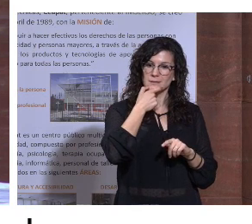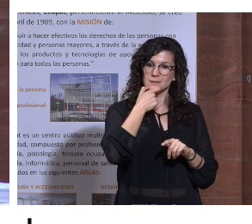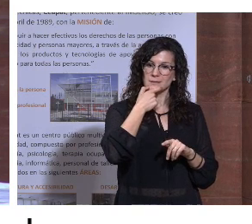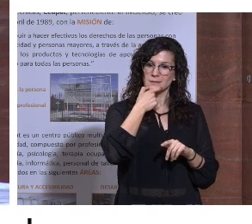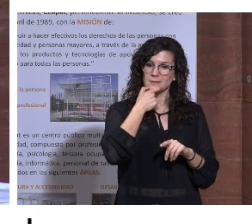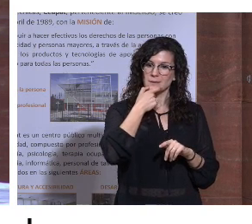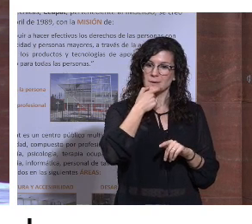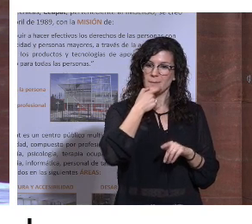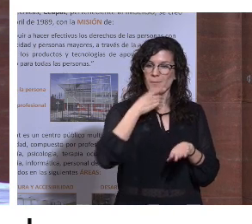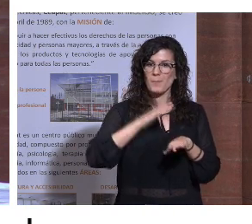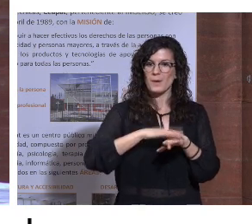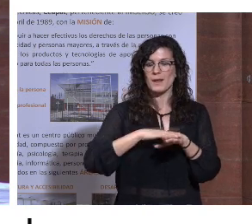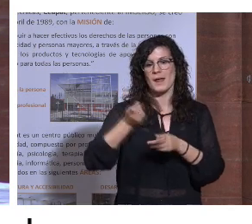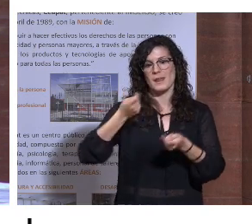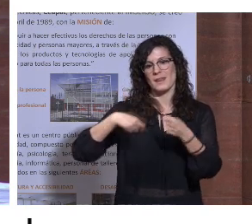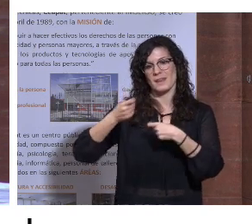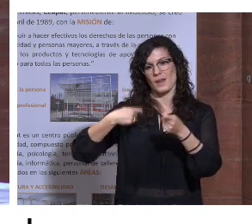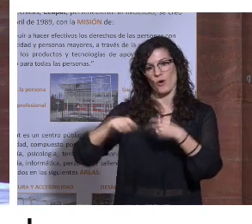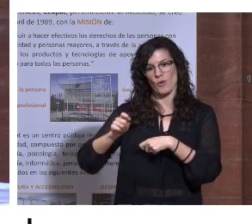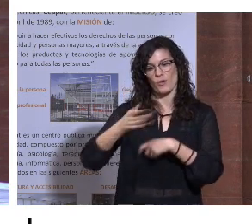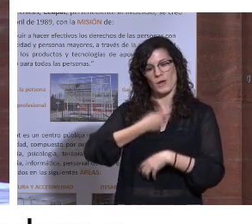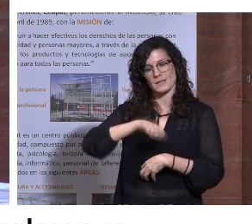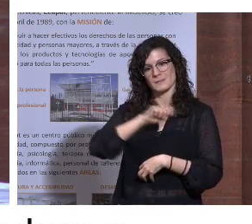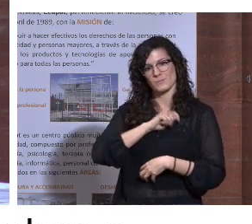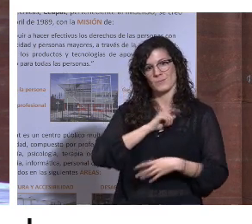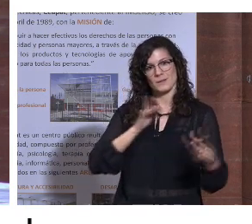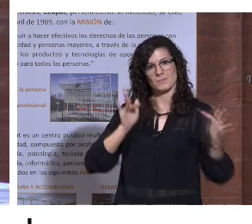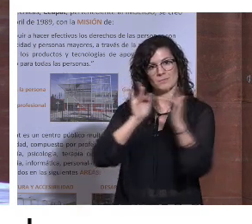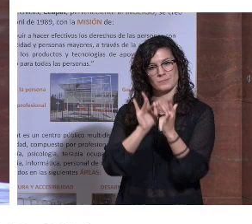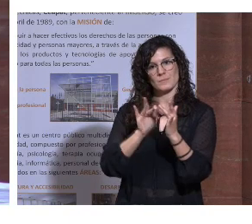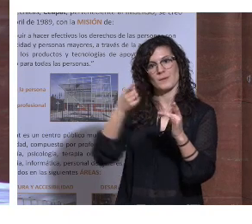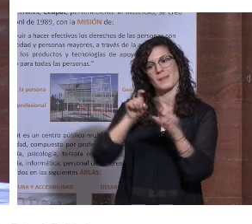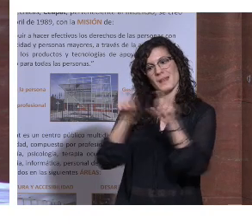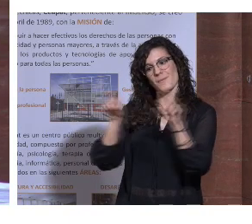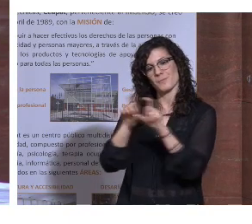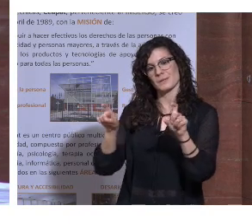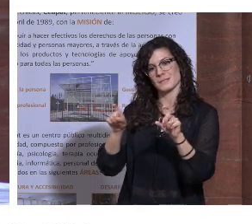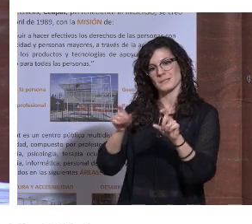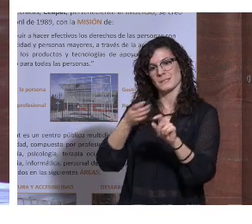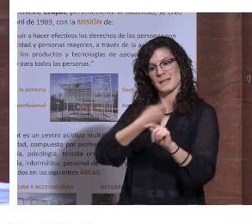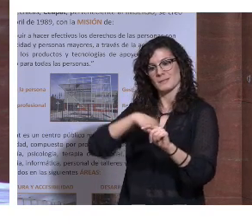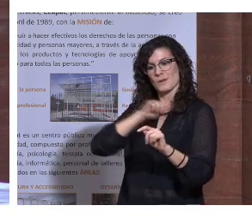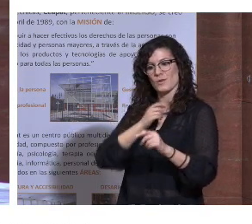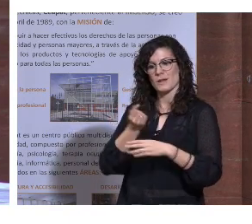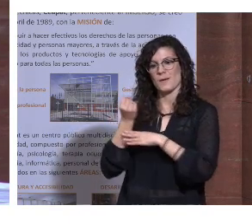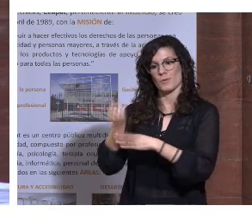desarrollar su negocio en España y apoyar a empresas españolas que quieren establecerse en el Reino